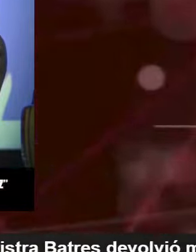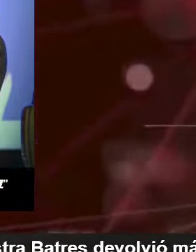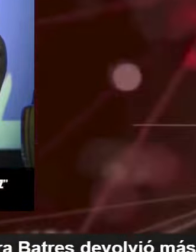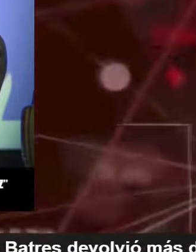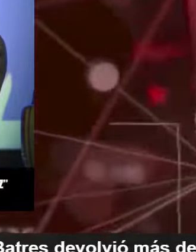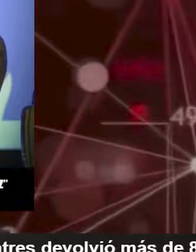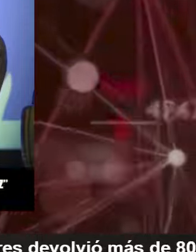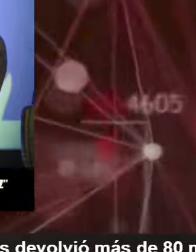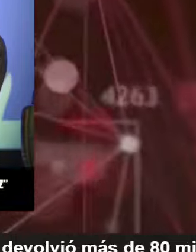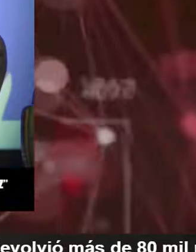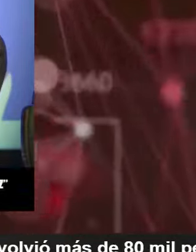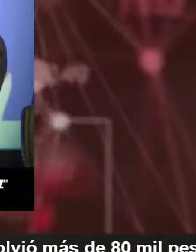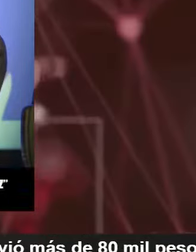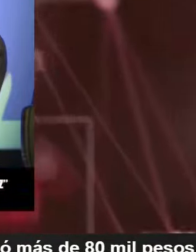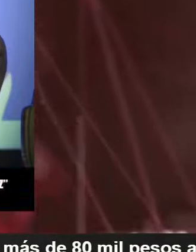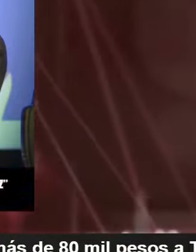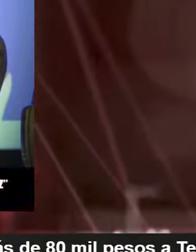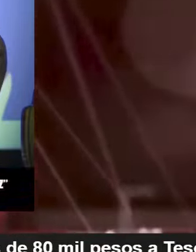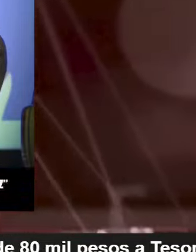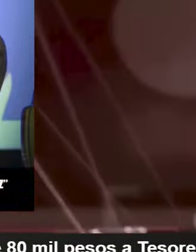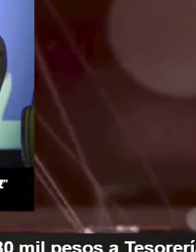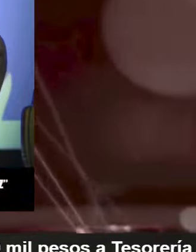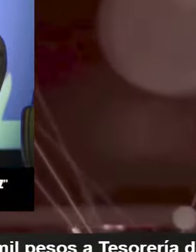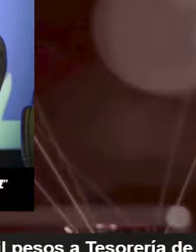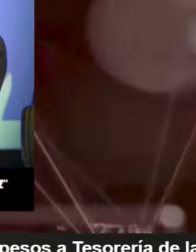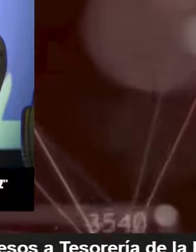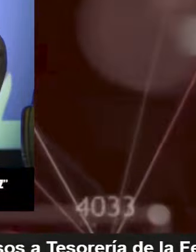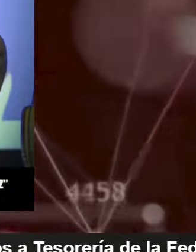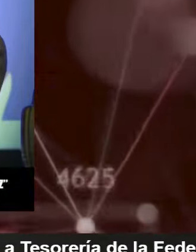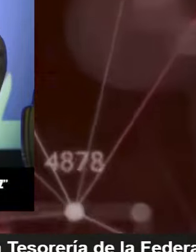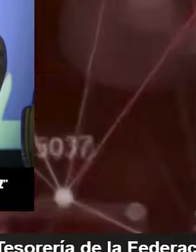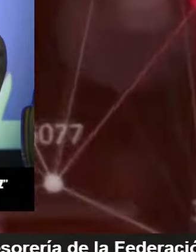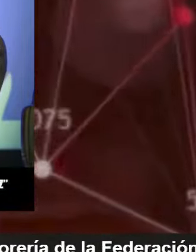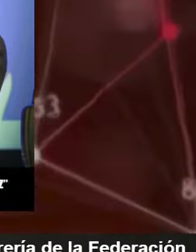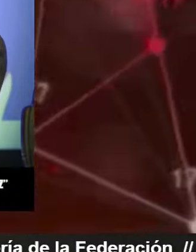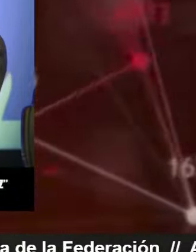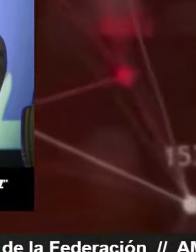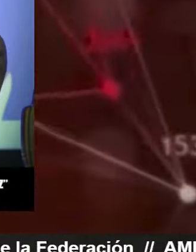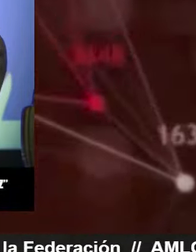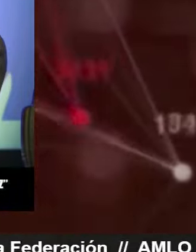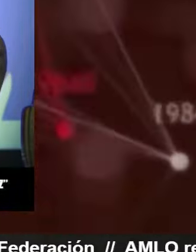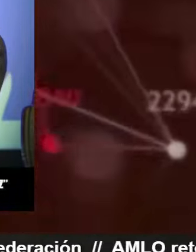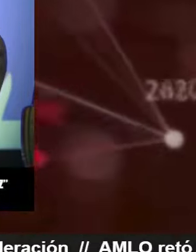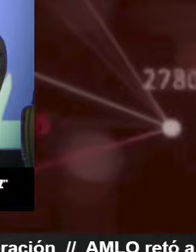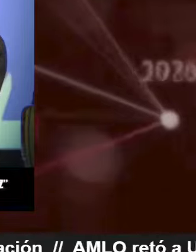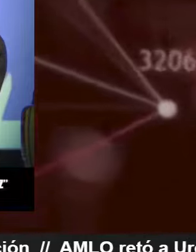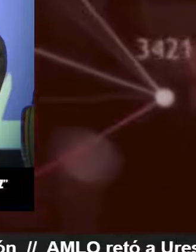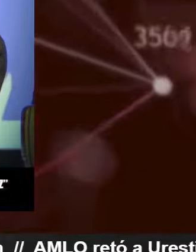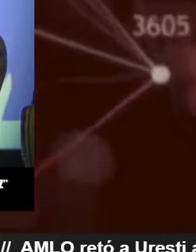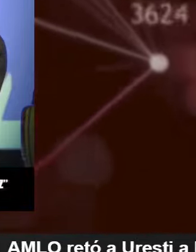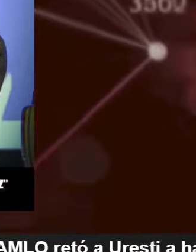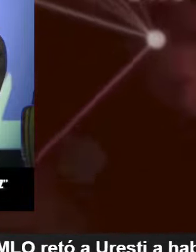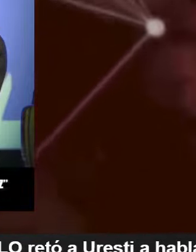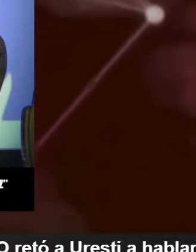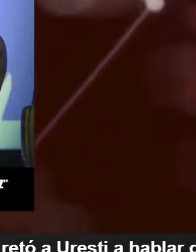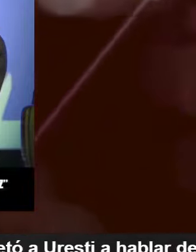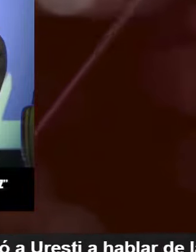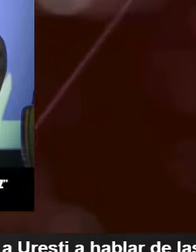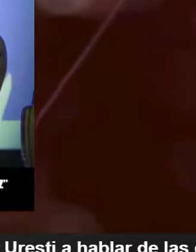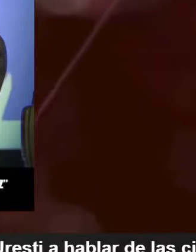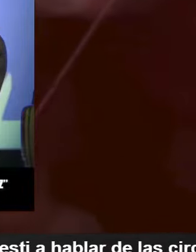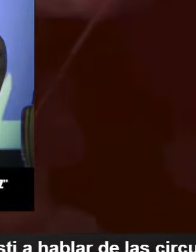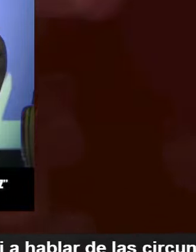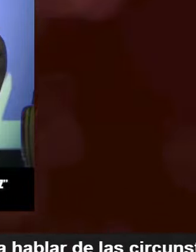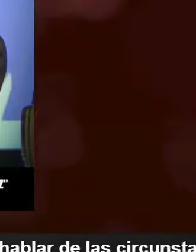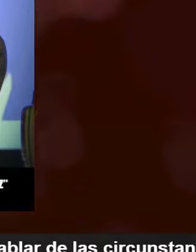justamente de Lorenzo Córdoba y son eh los que también eh se han manifestado en contra de